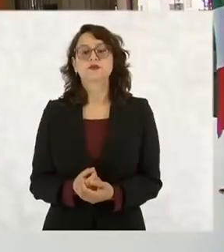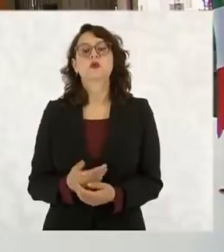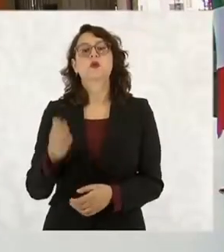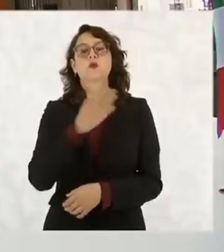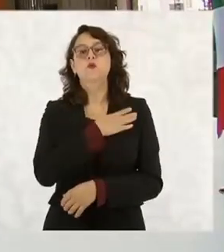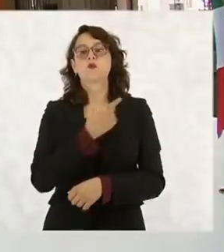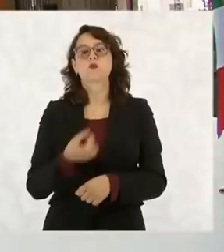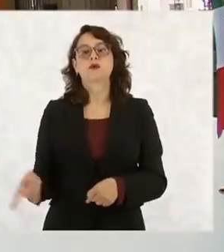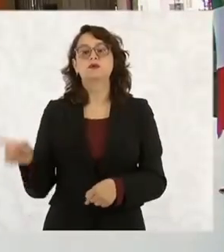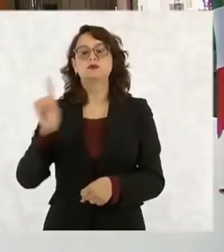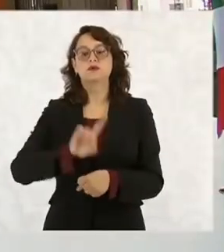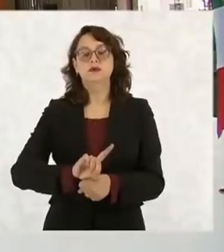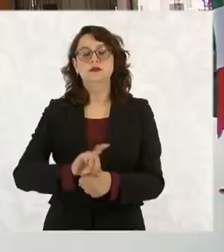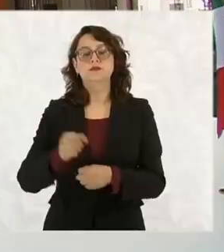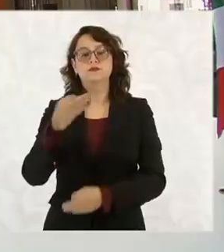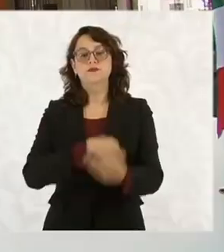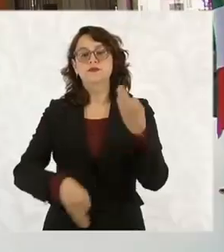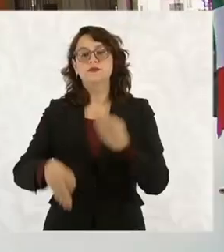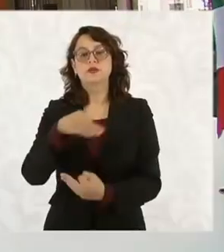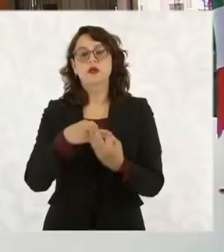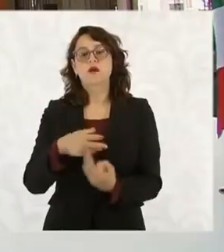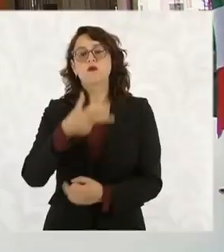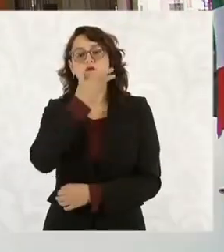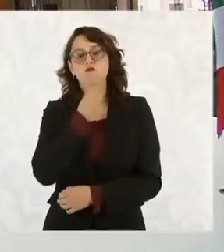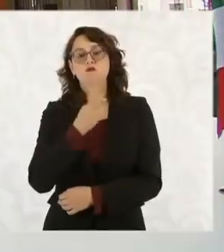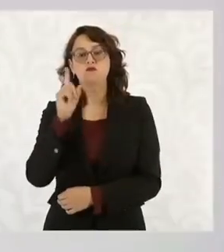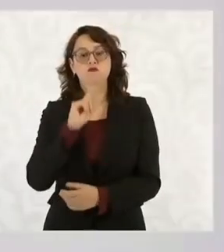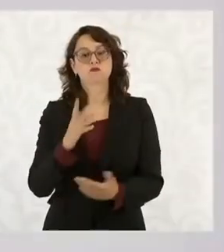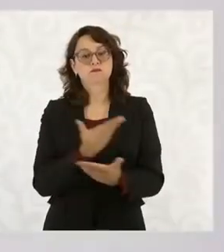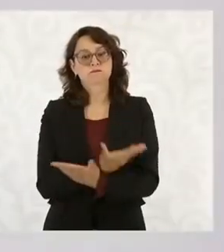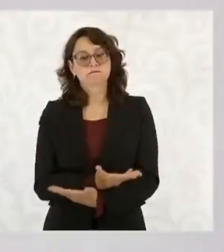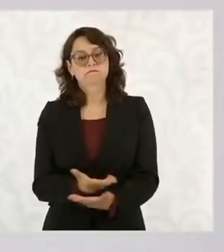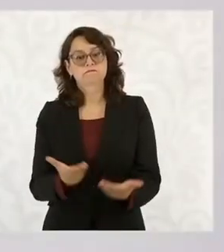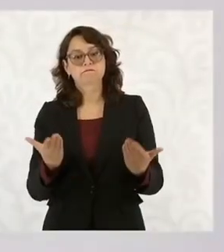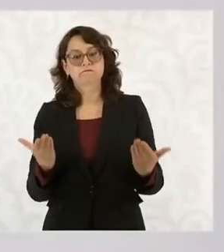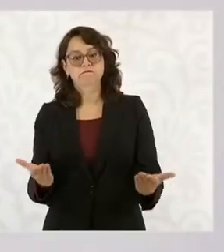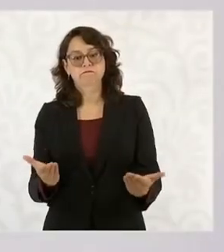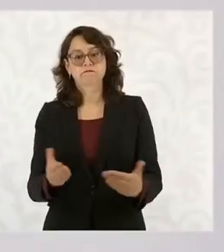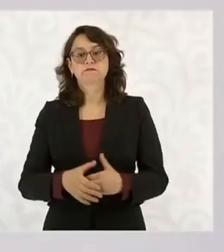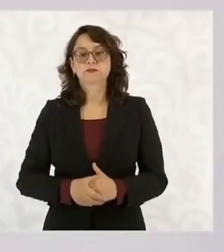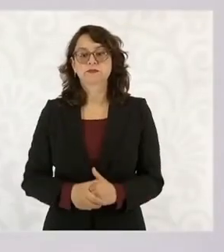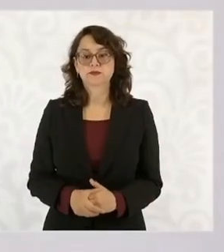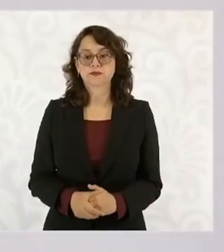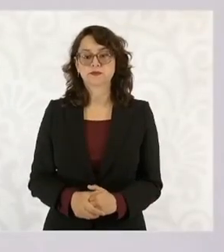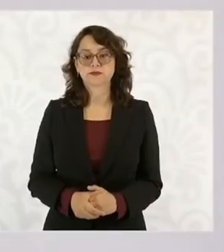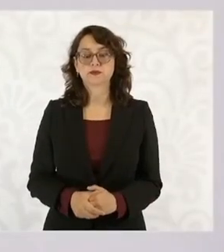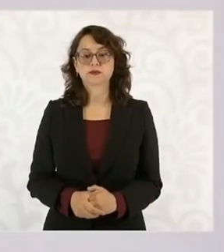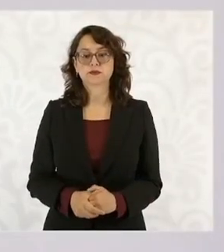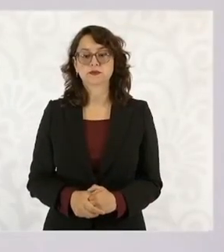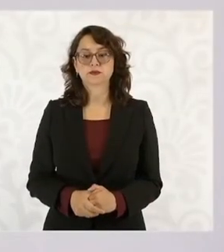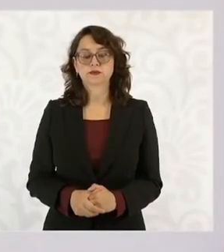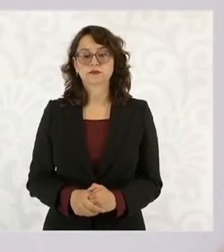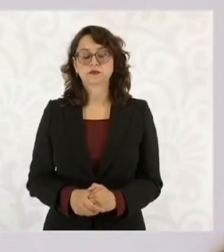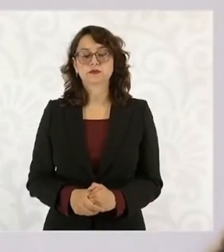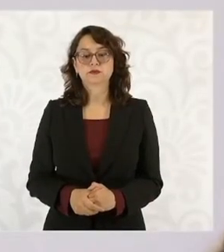Buenos días a todas, a todos. Con